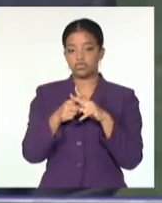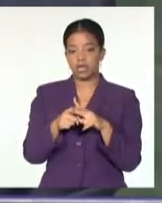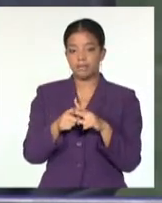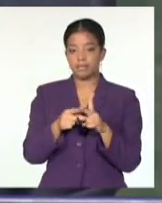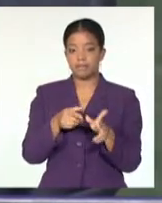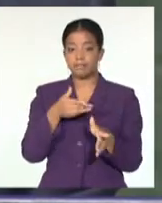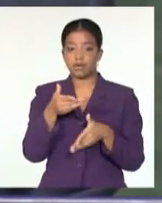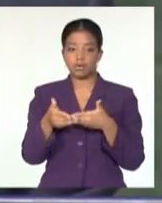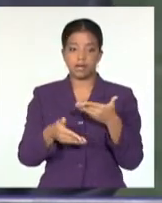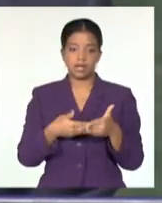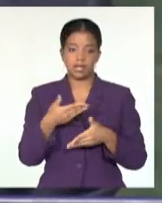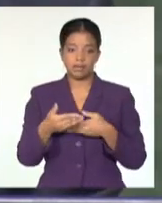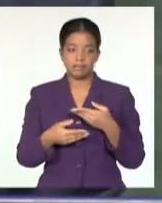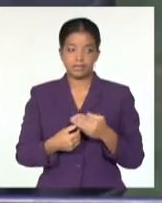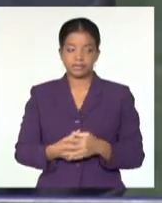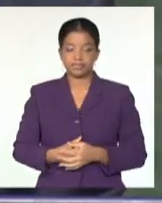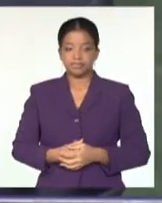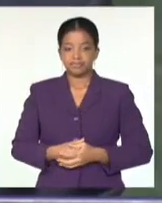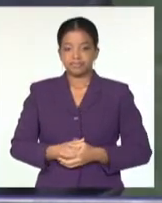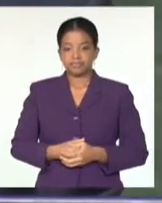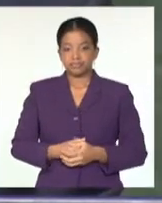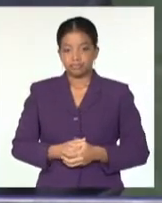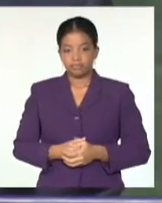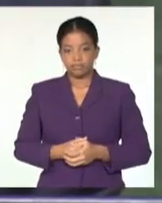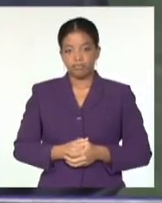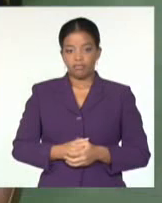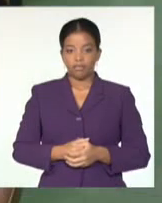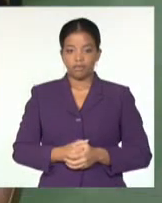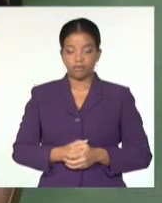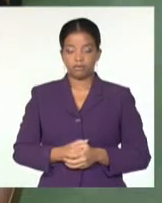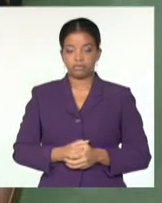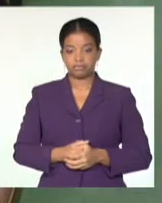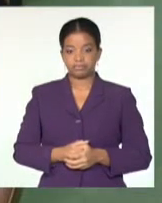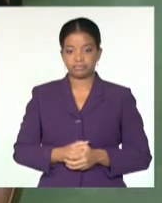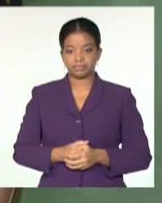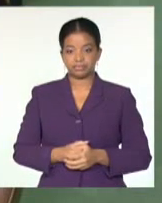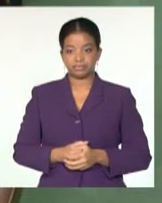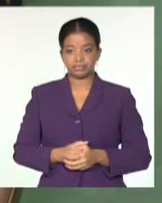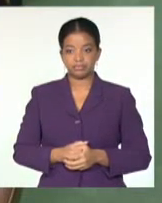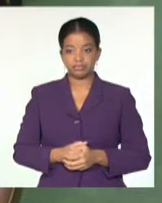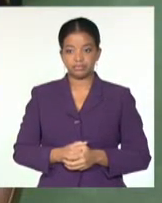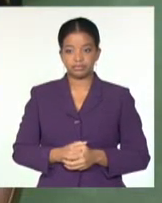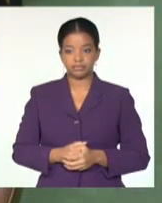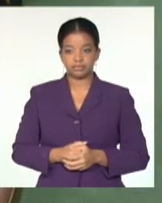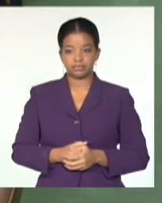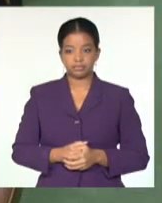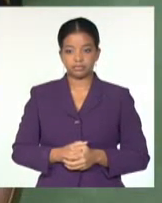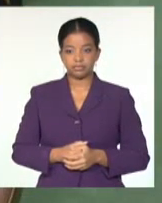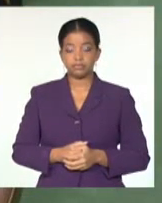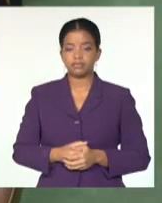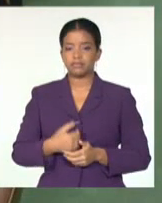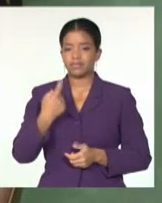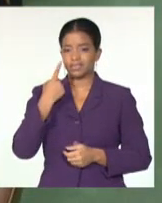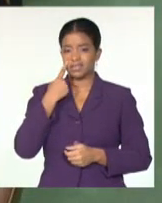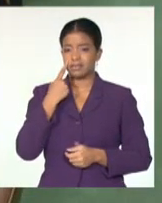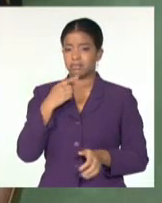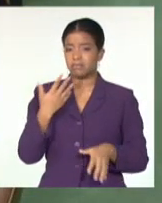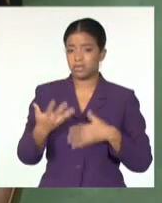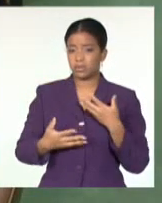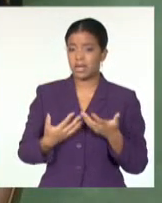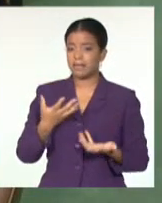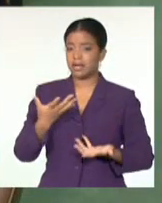reducir el uso de gases contaminantes, reducir la deforestación, el calentamiento mundial y así